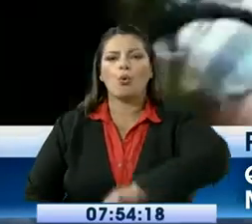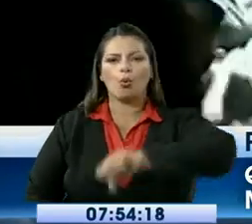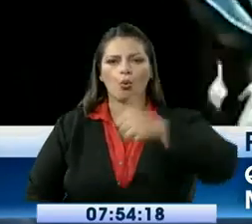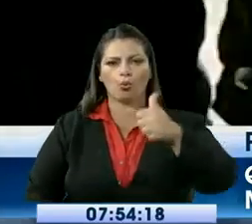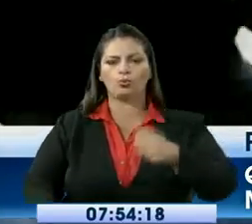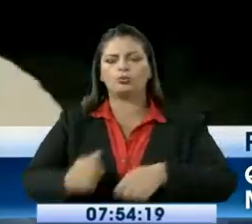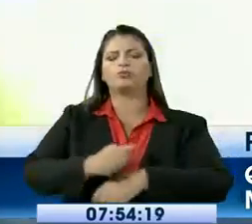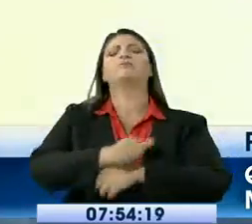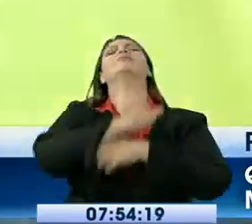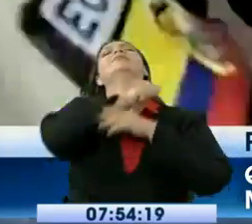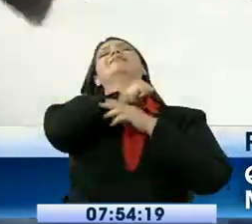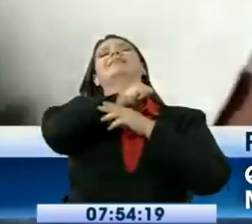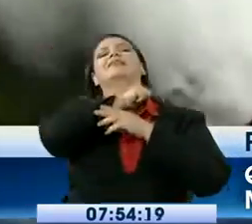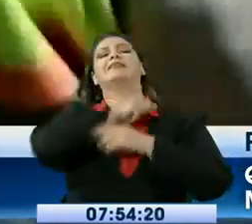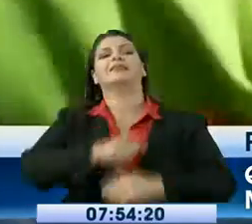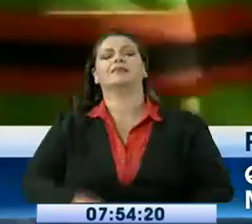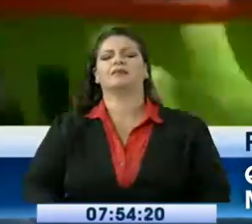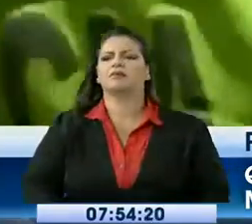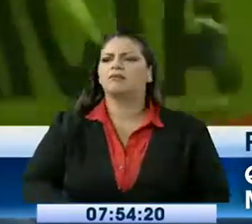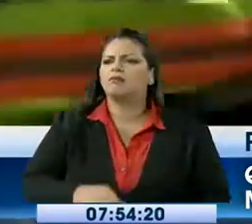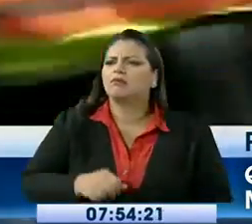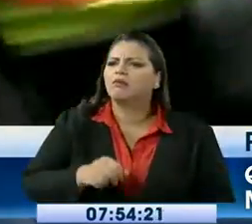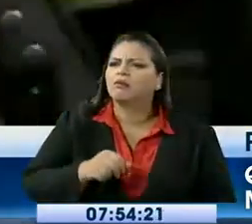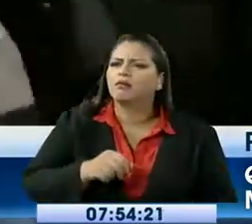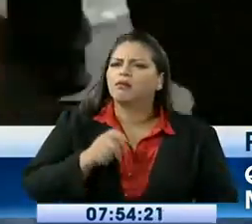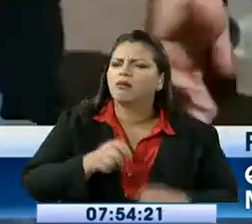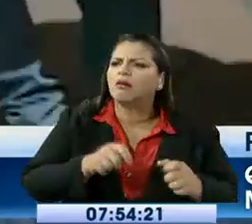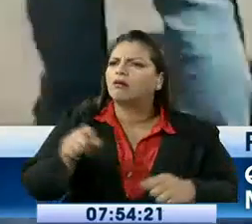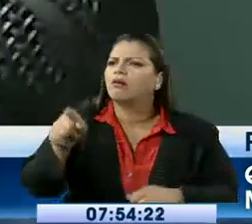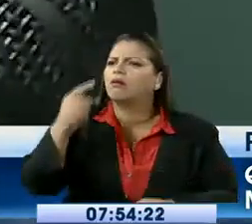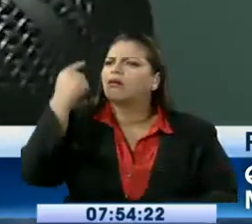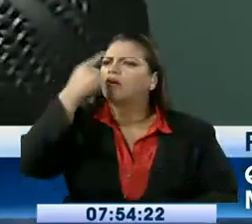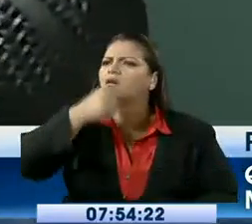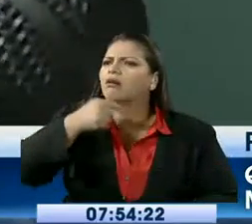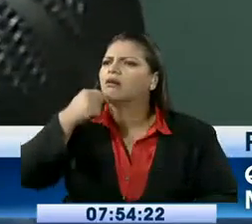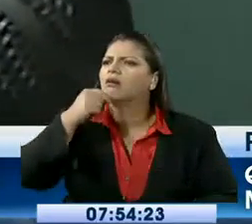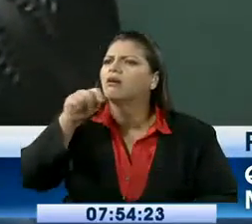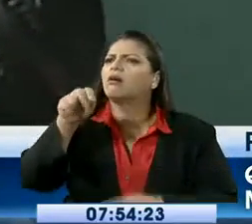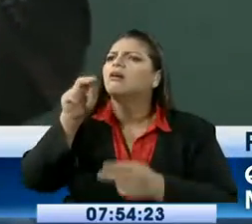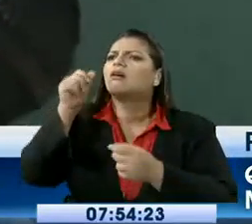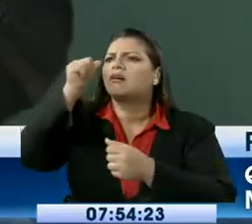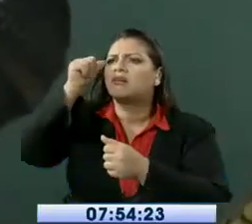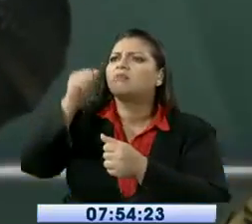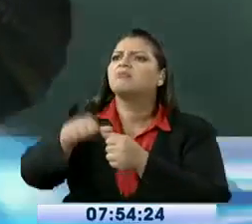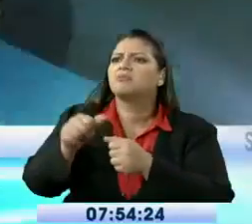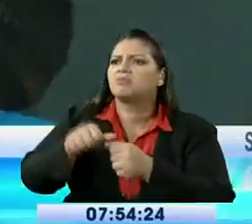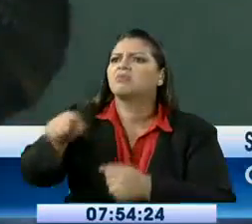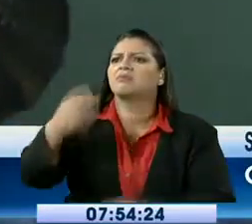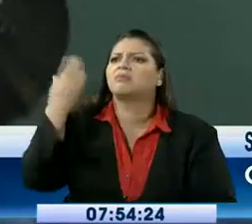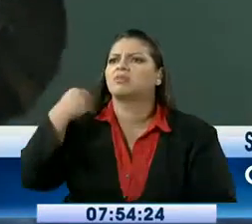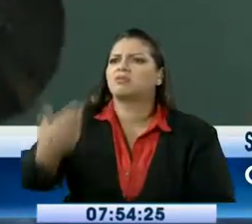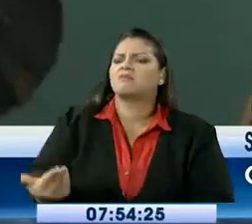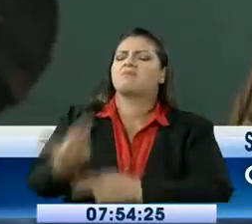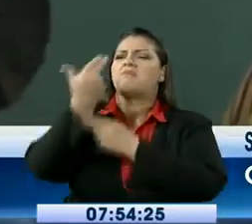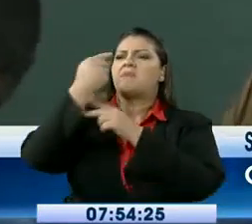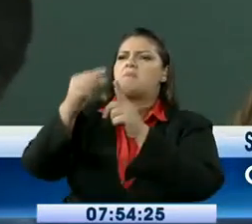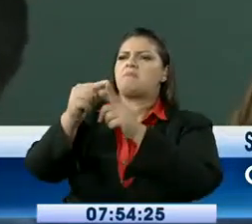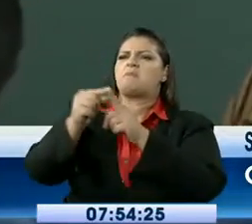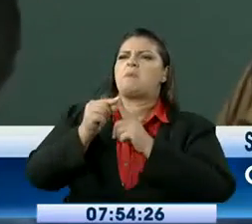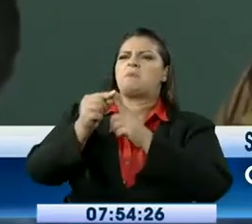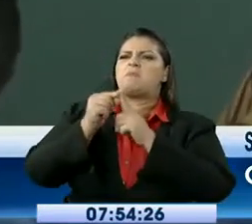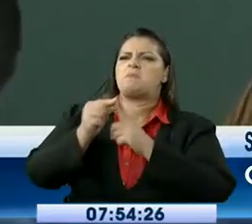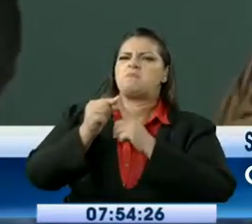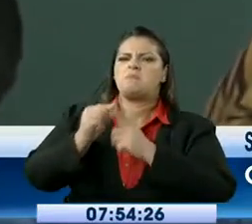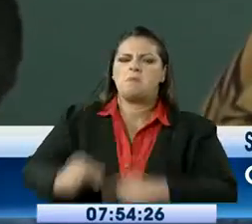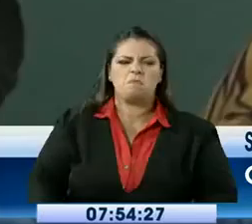quienes las reconocieron, las denunciaron y ellas se pronuncian. Saca un arma y me dice, hija de tal y de cual, no te muevas,